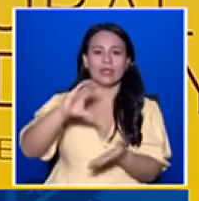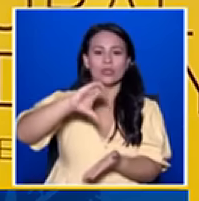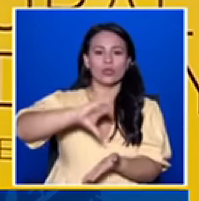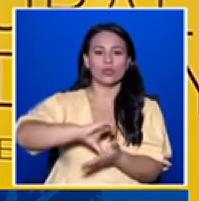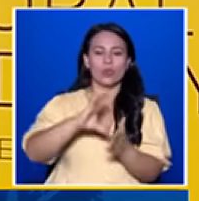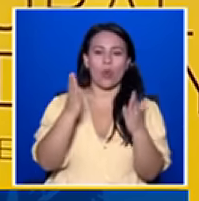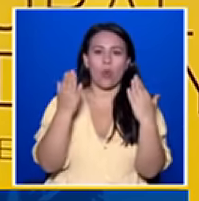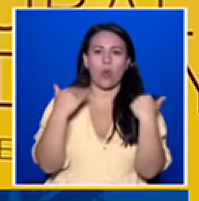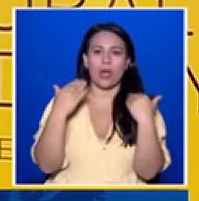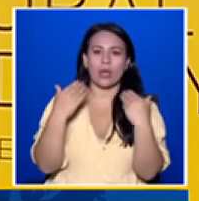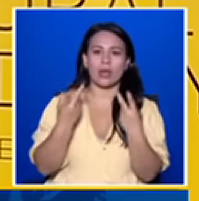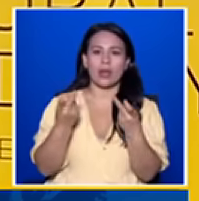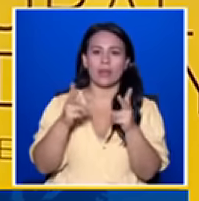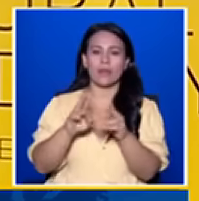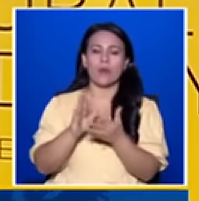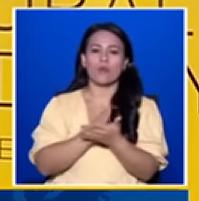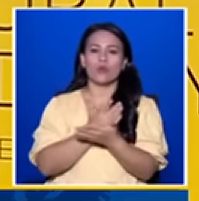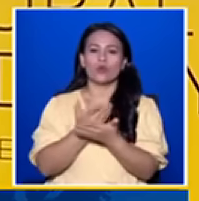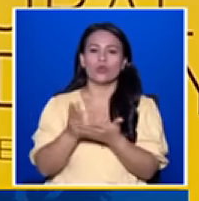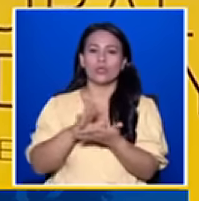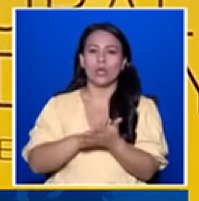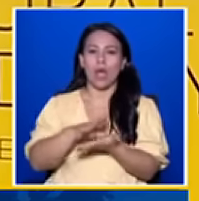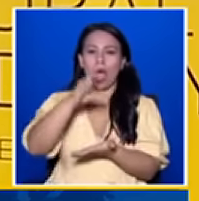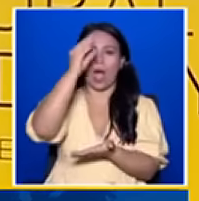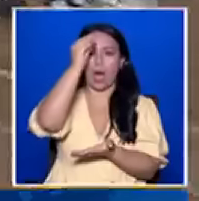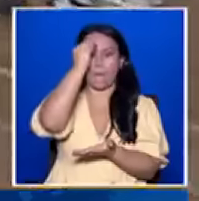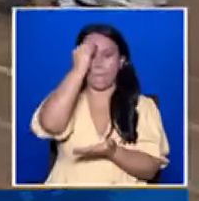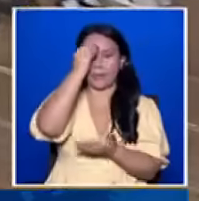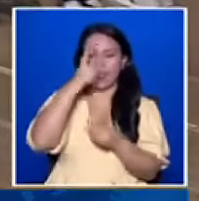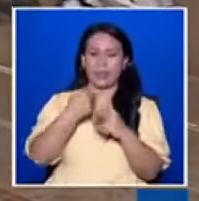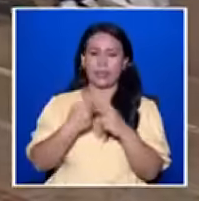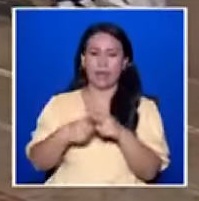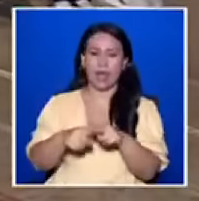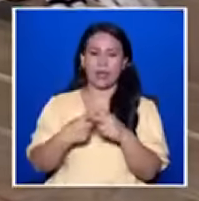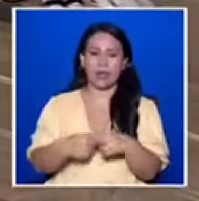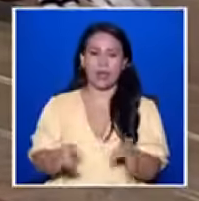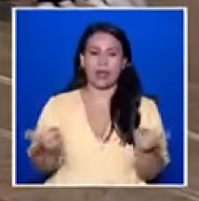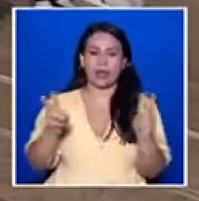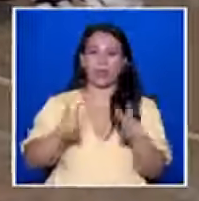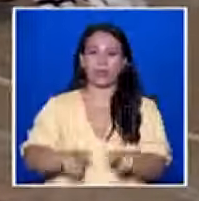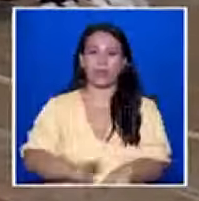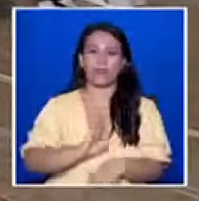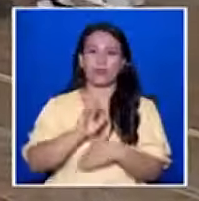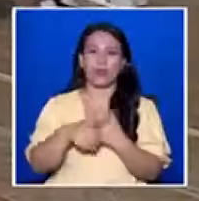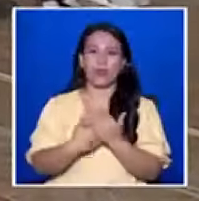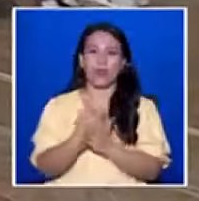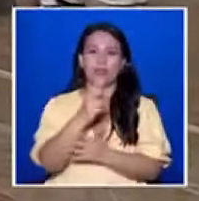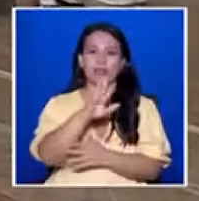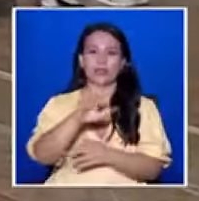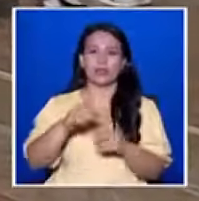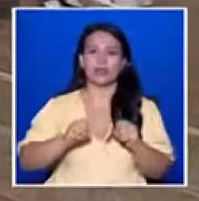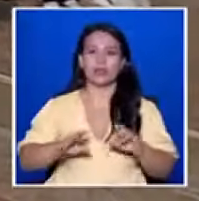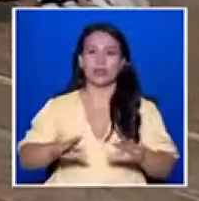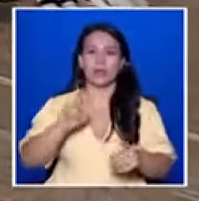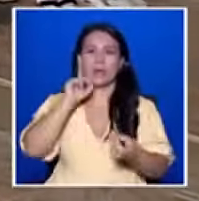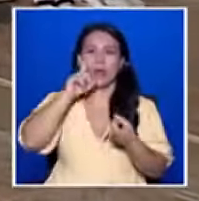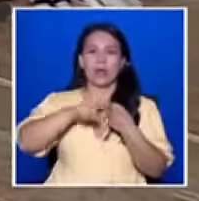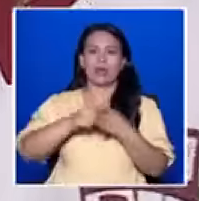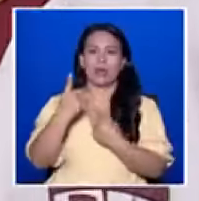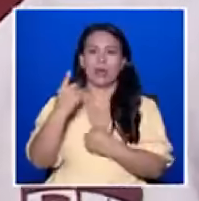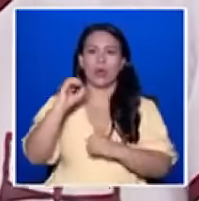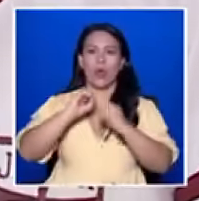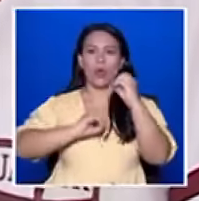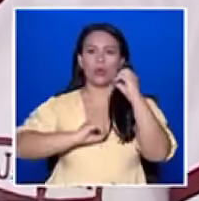donde podrán compartir muchísima música y aprender de nuestros talleres formativos. Durante la semana del 25 de septiembre al 1 de octubre, más